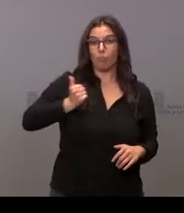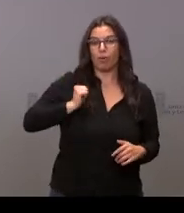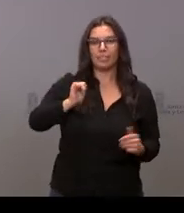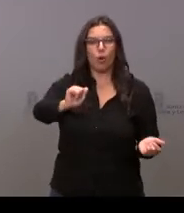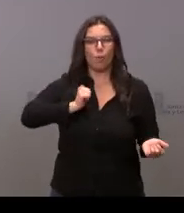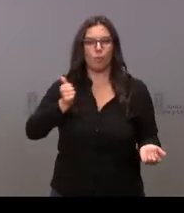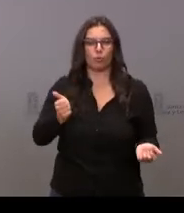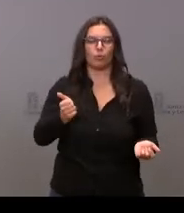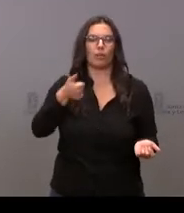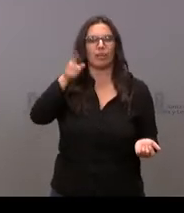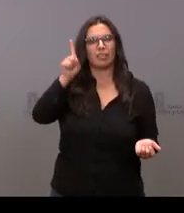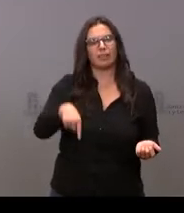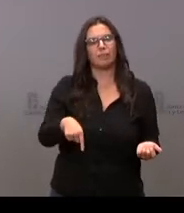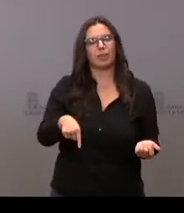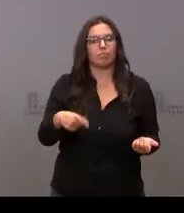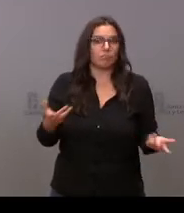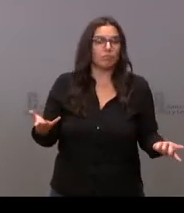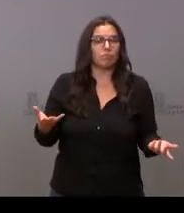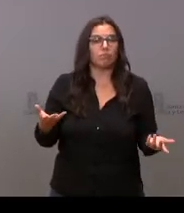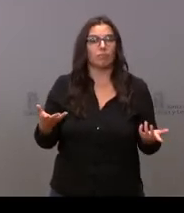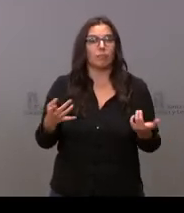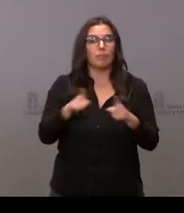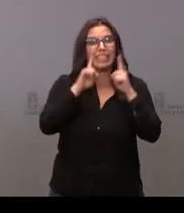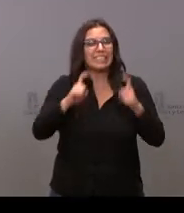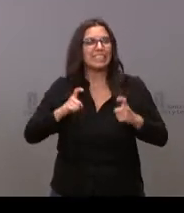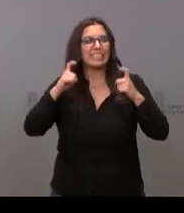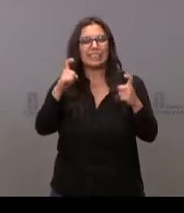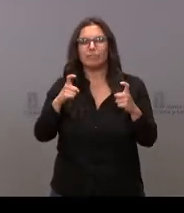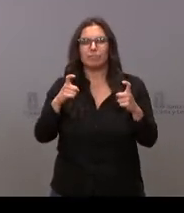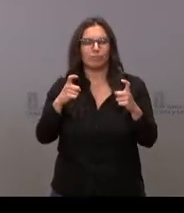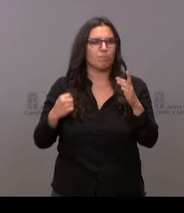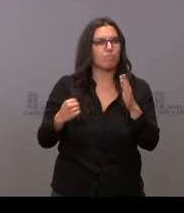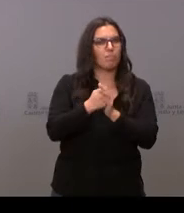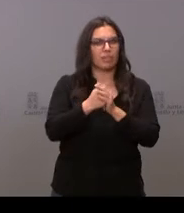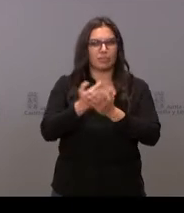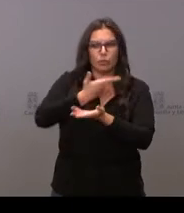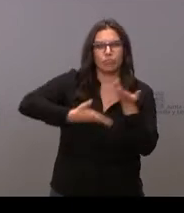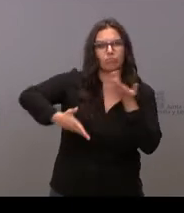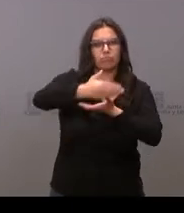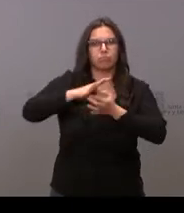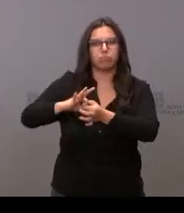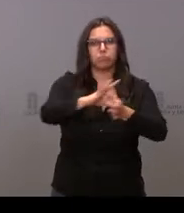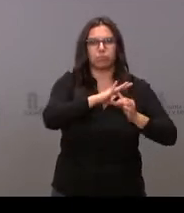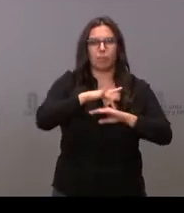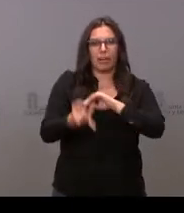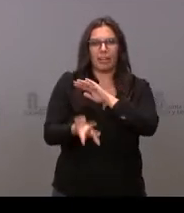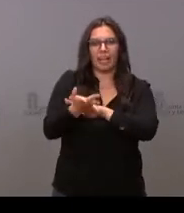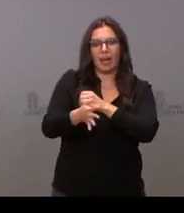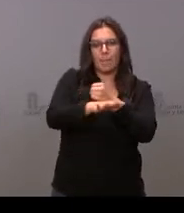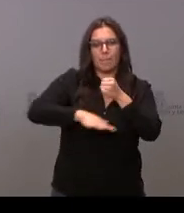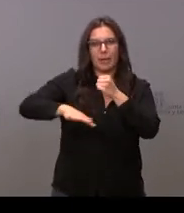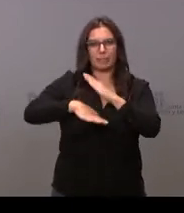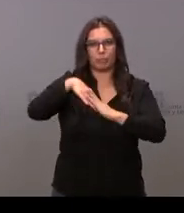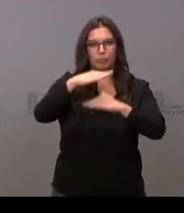y de bueno no escatimar esfuerzos conjuntos en la creación de las bases del